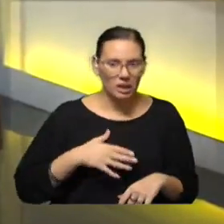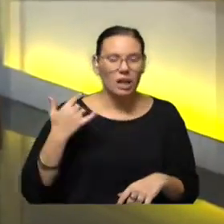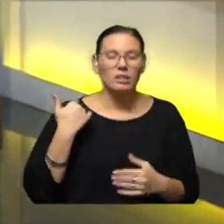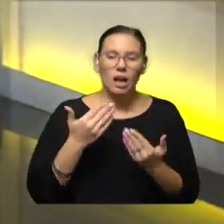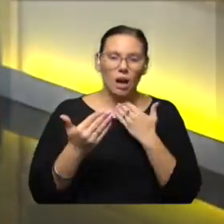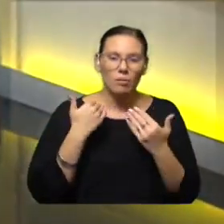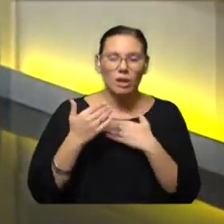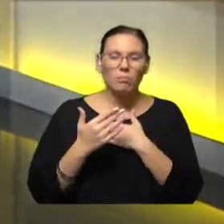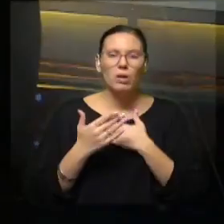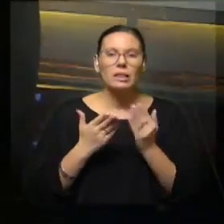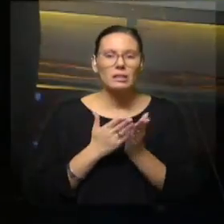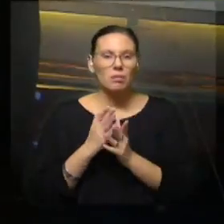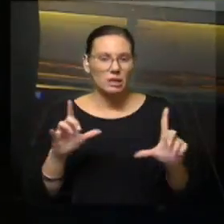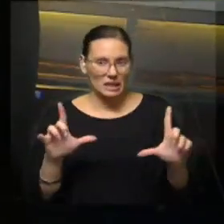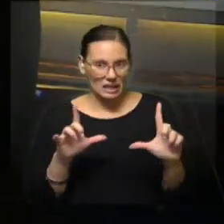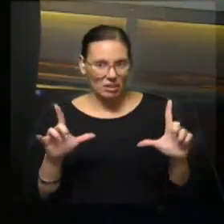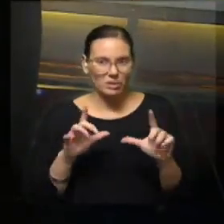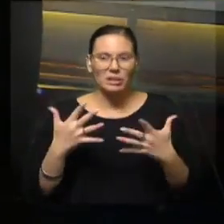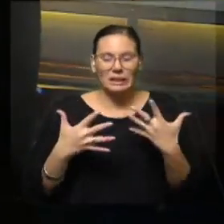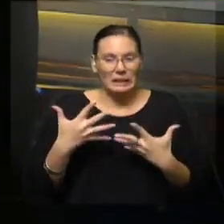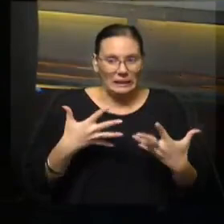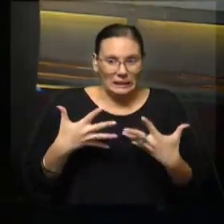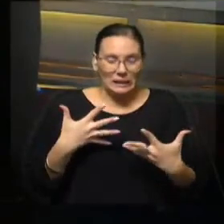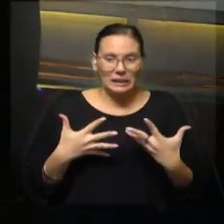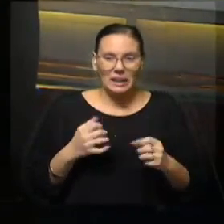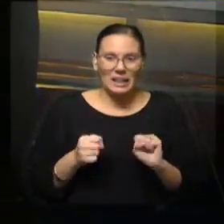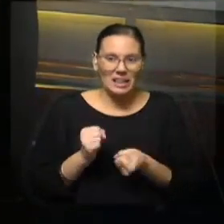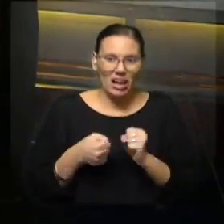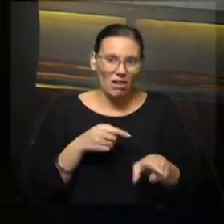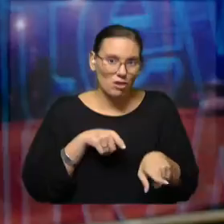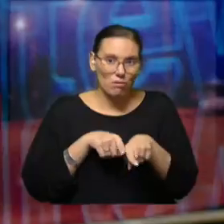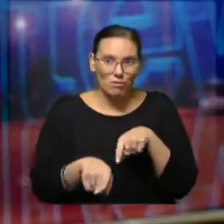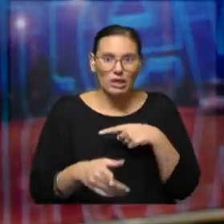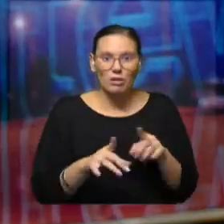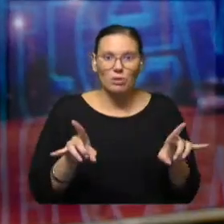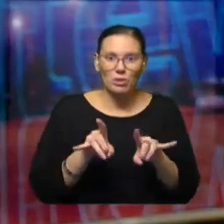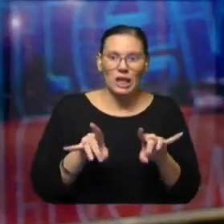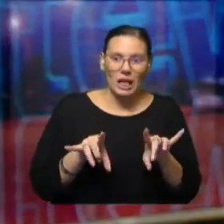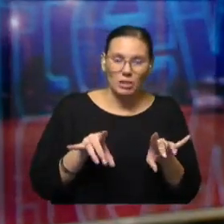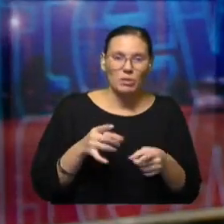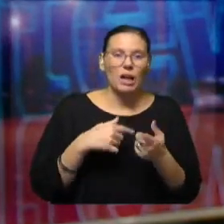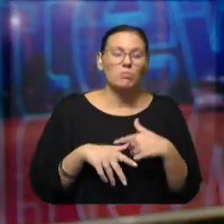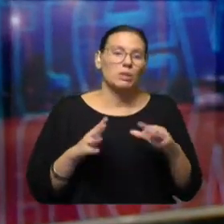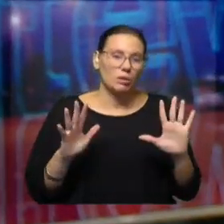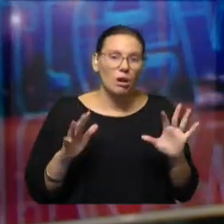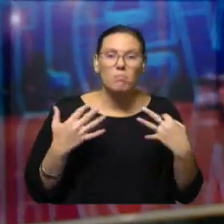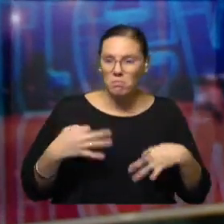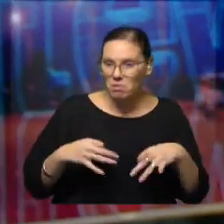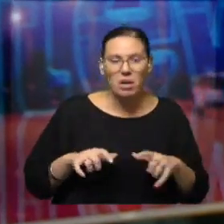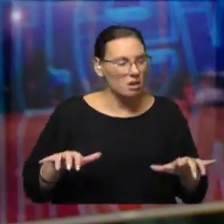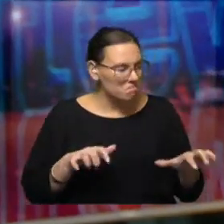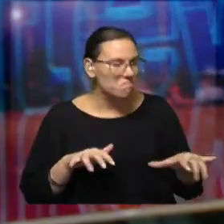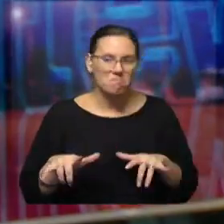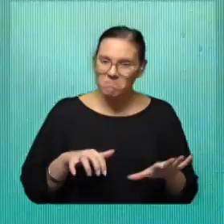fuera. Siempre como tocar en la televisión tiene esa cosita como de... Claro, el vivo. No, claro, el vivo. No es natural ahí, pero canchereando, ping,